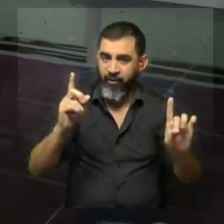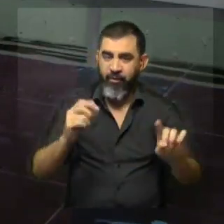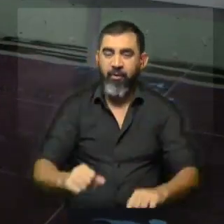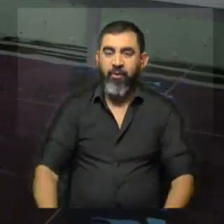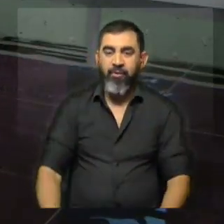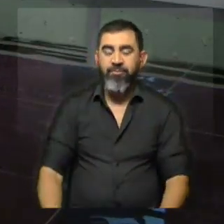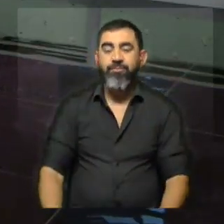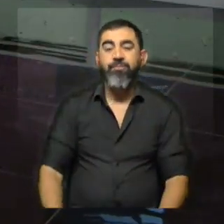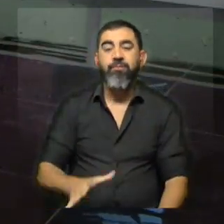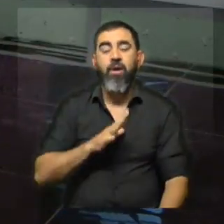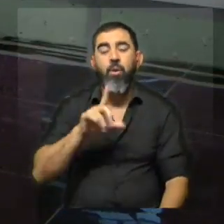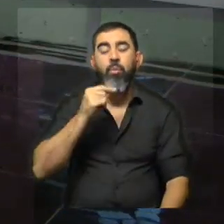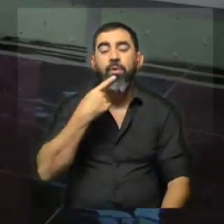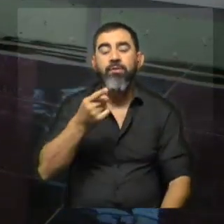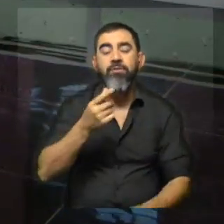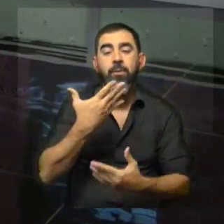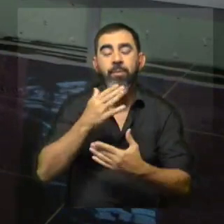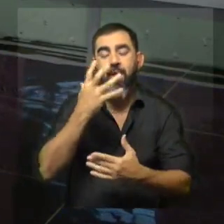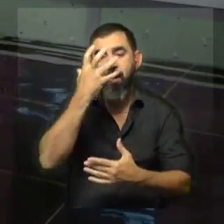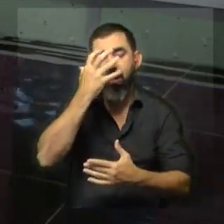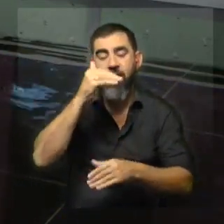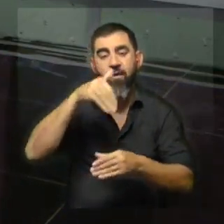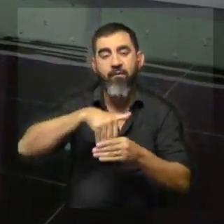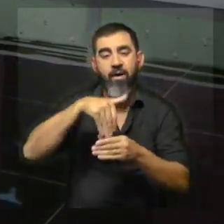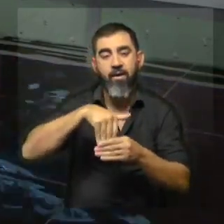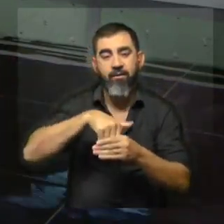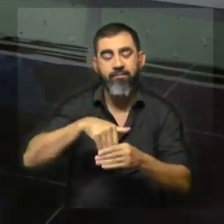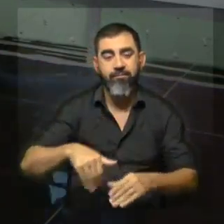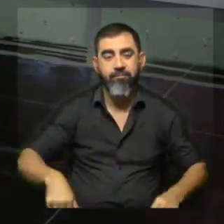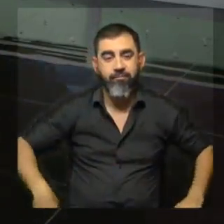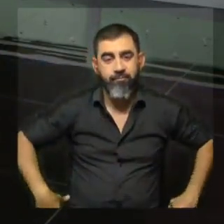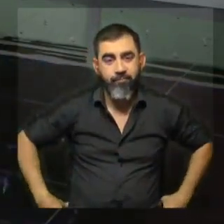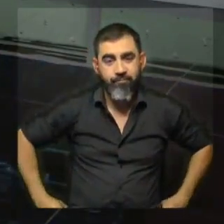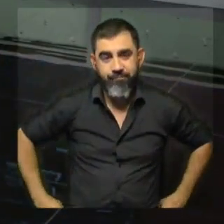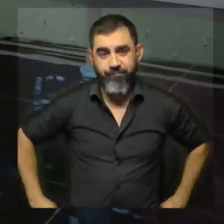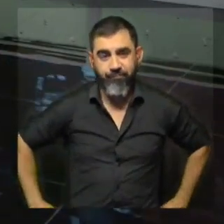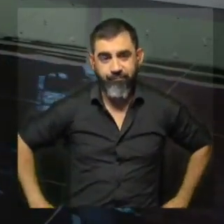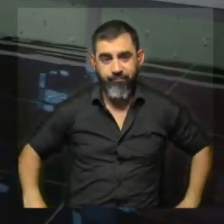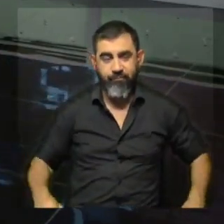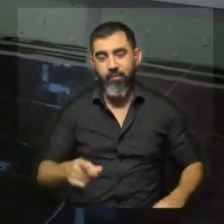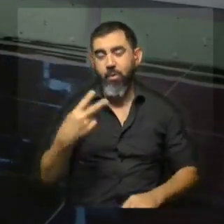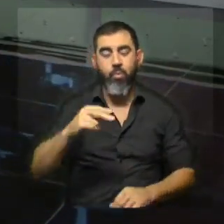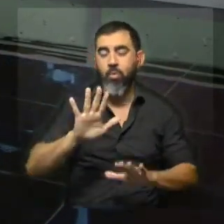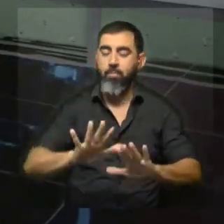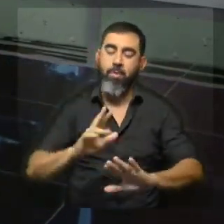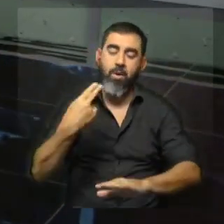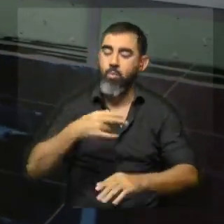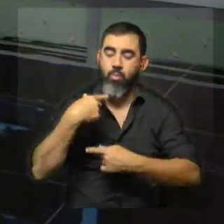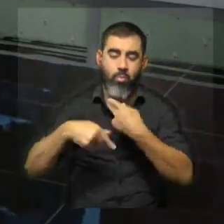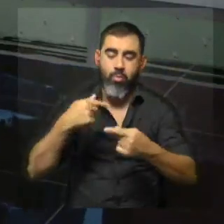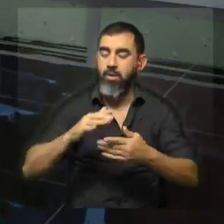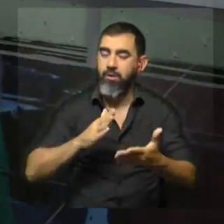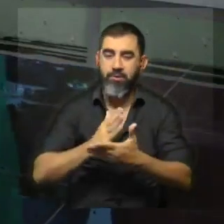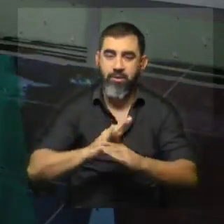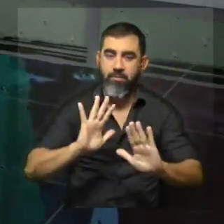un tuit que dice que ya empezó el carnaval electoral. Bueno, pero eso no. No, yo no, nunca paró. Discrepo. Eso, nunca paró. Nunca paró, creo nunca que paró. Eso